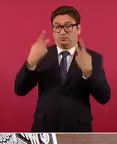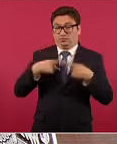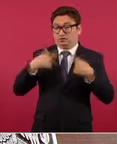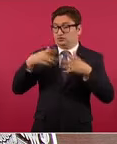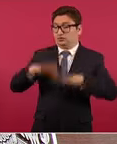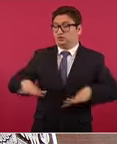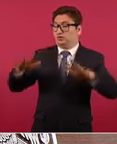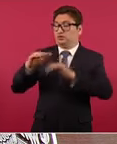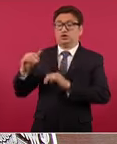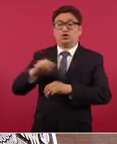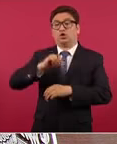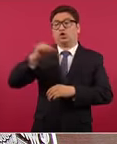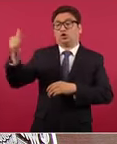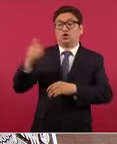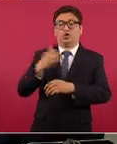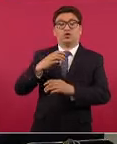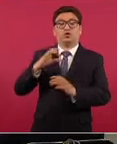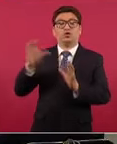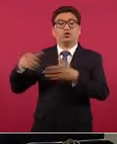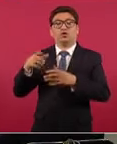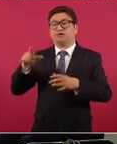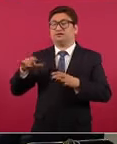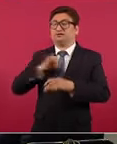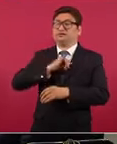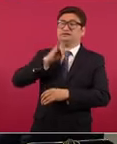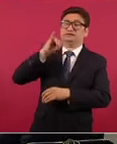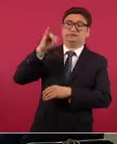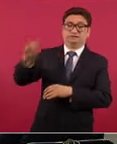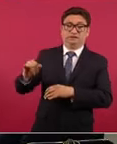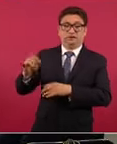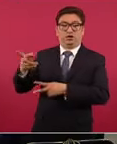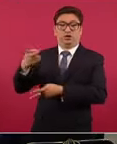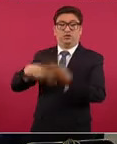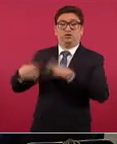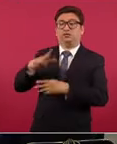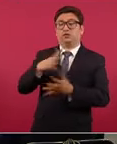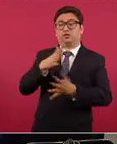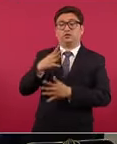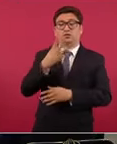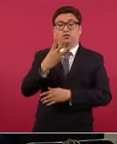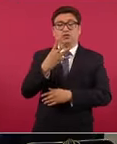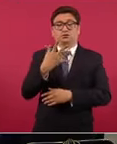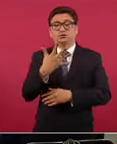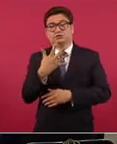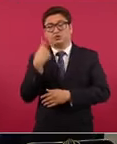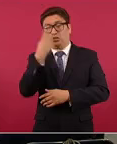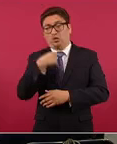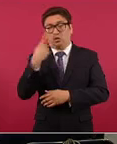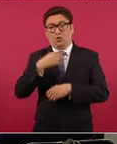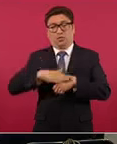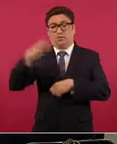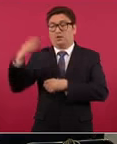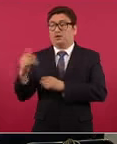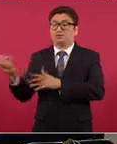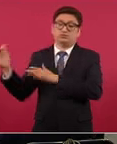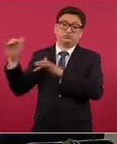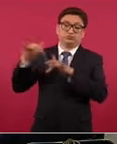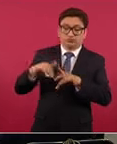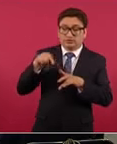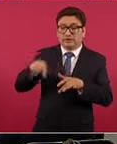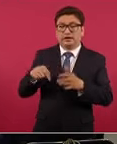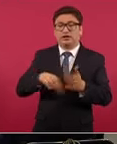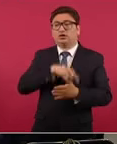guarijío que viene de comunidades muy muy lejanas a veces de traslados de 45 horas oa veces más puedan